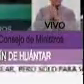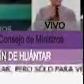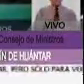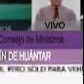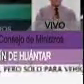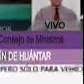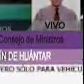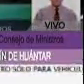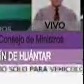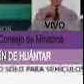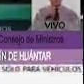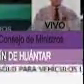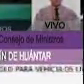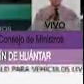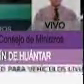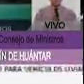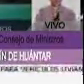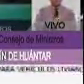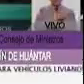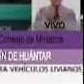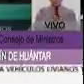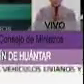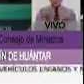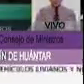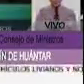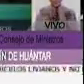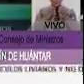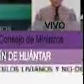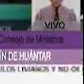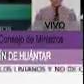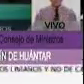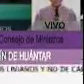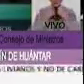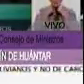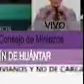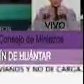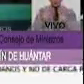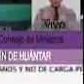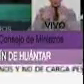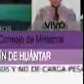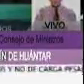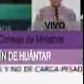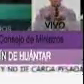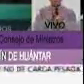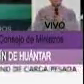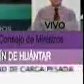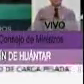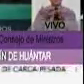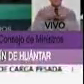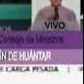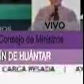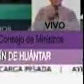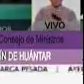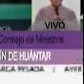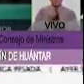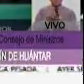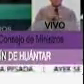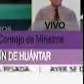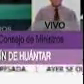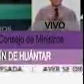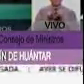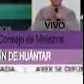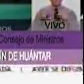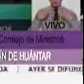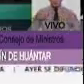presidente del Poder Judicial, quien fue el que convoca, era justamente recibir información y que